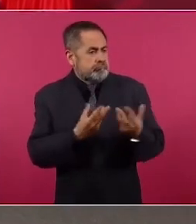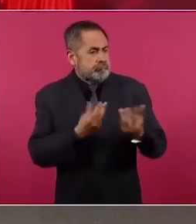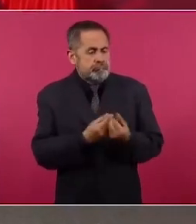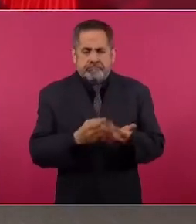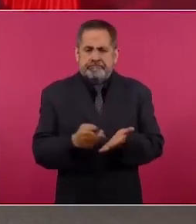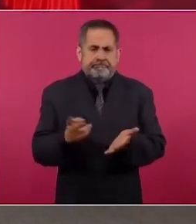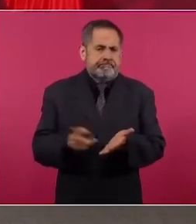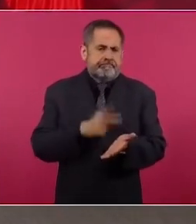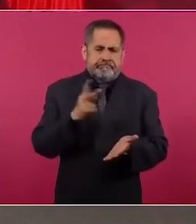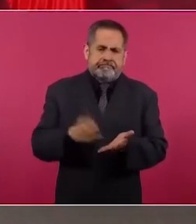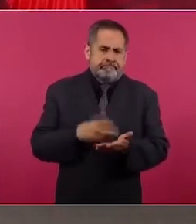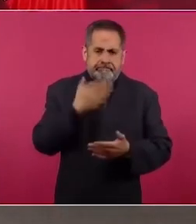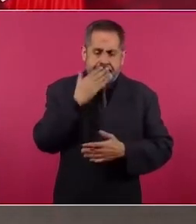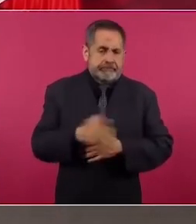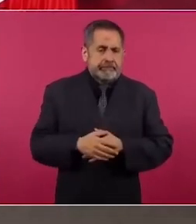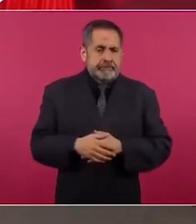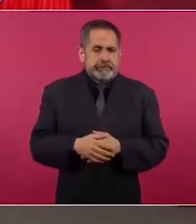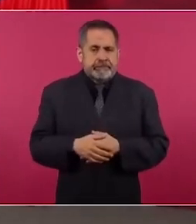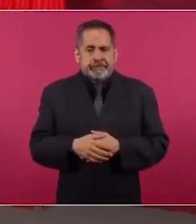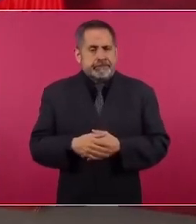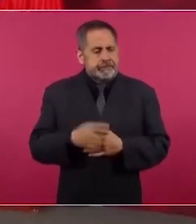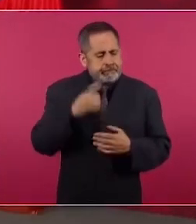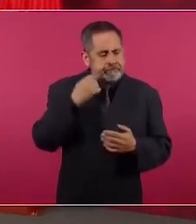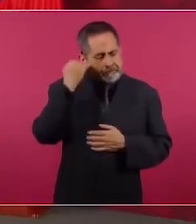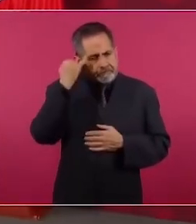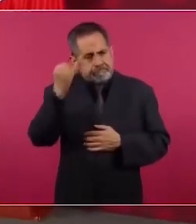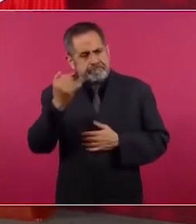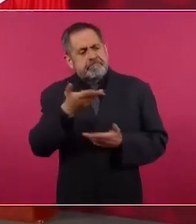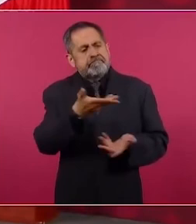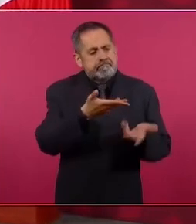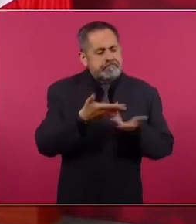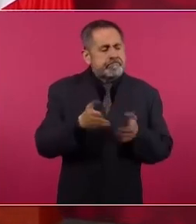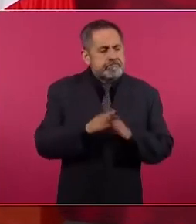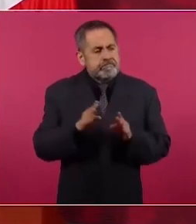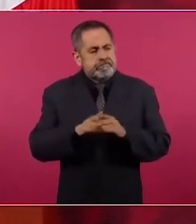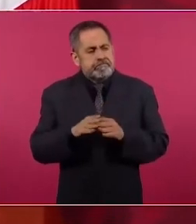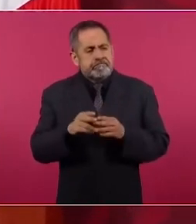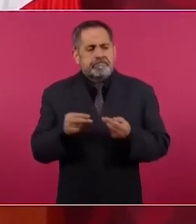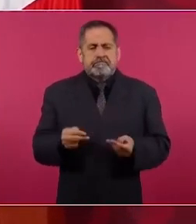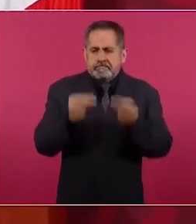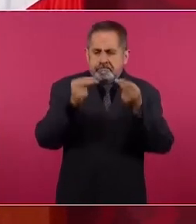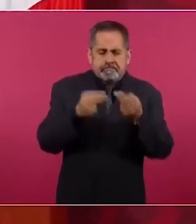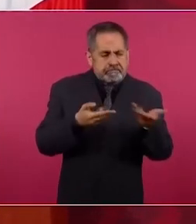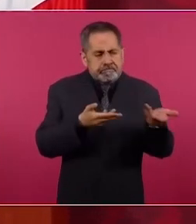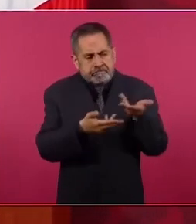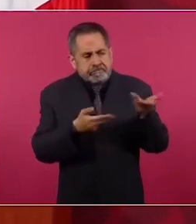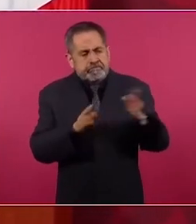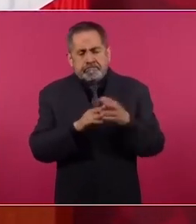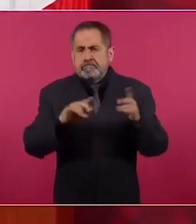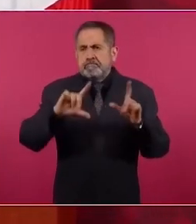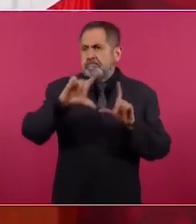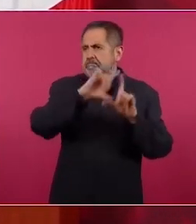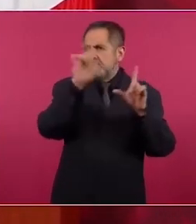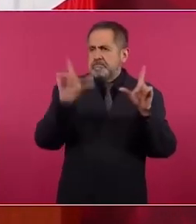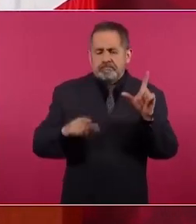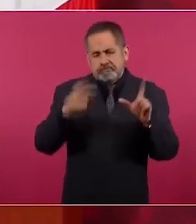se intercambian puntos de vista sobre inversión, en México